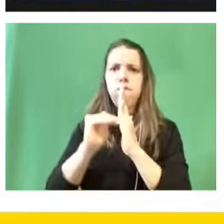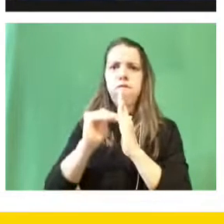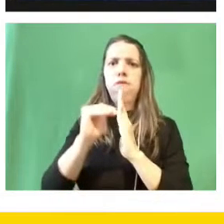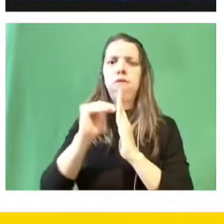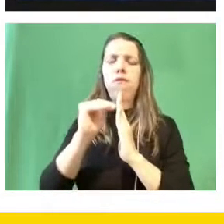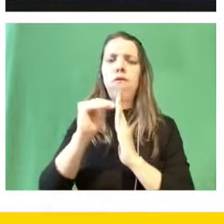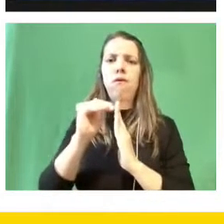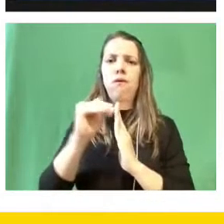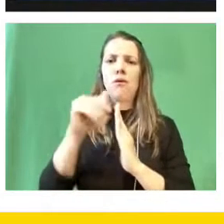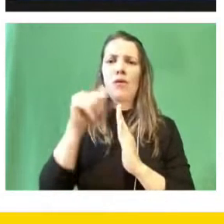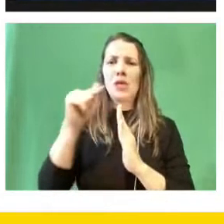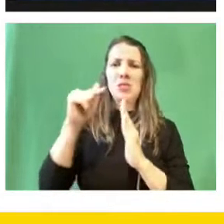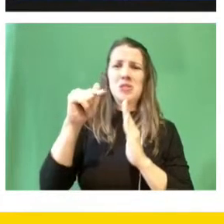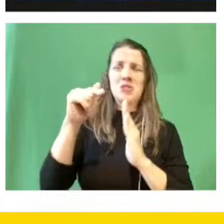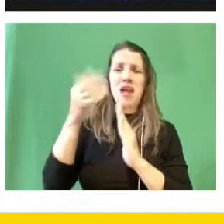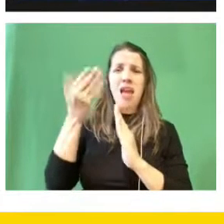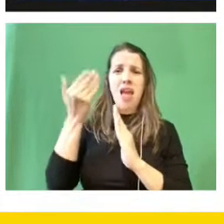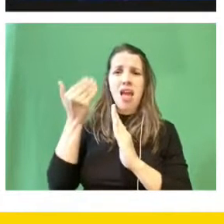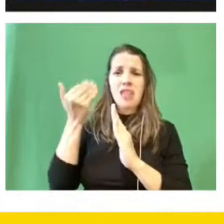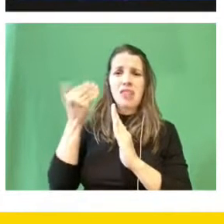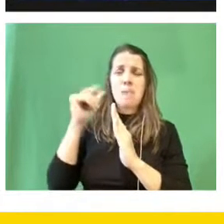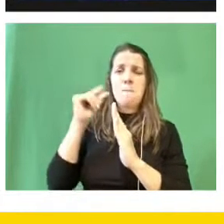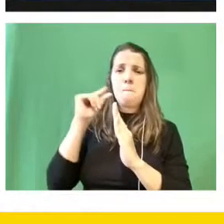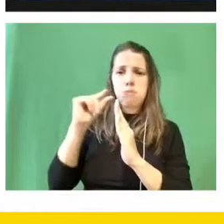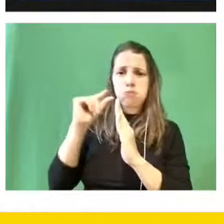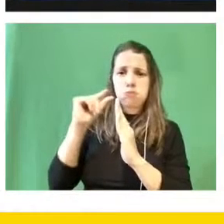catastrófico. Siguiente, por favor.